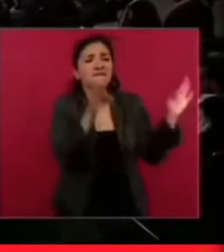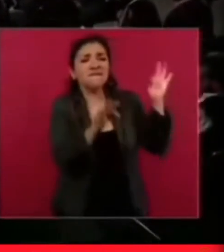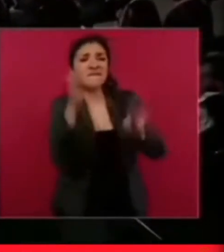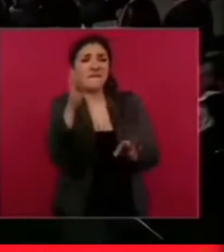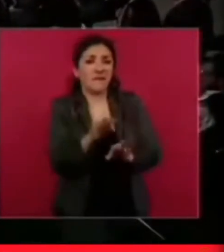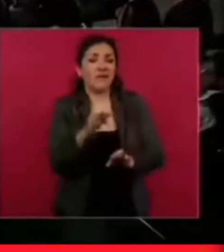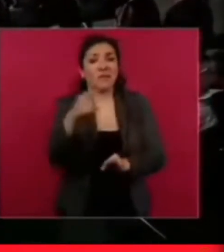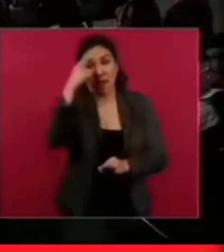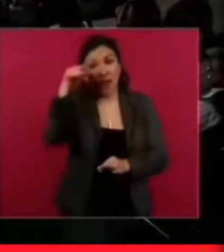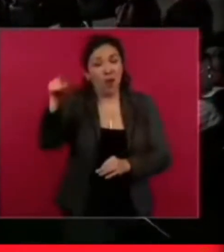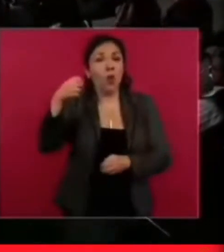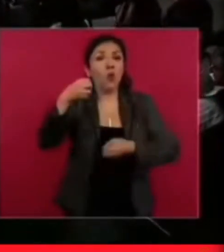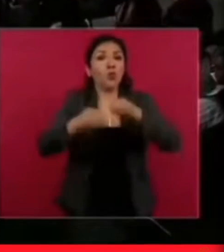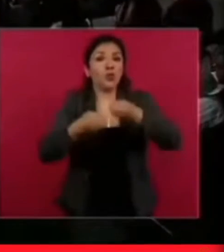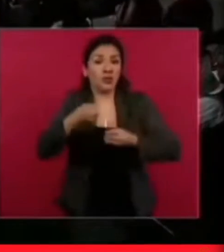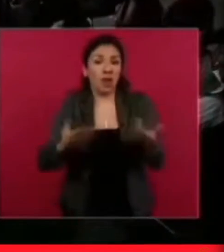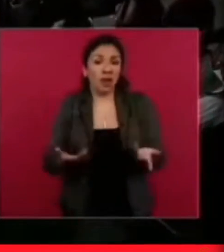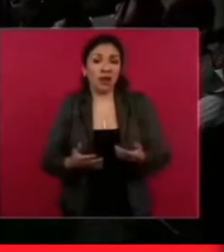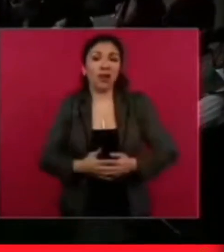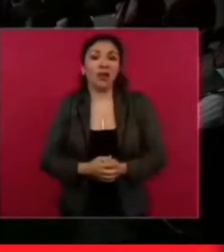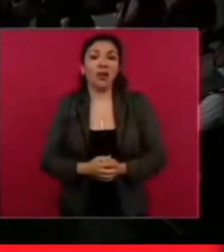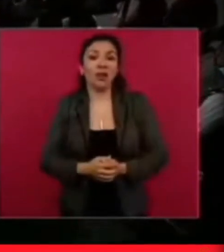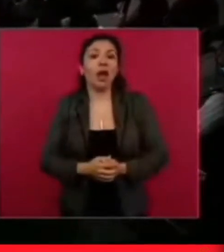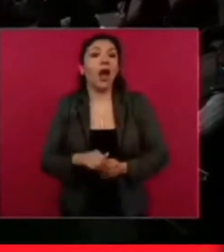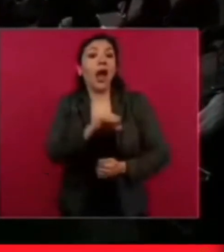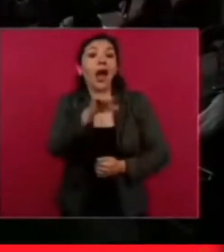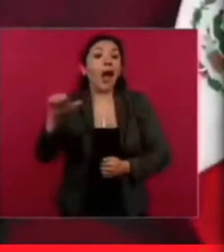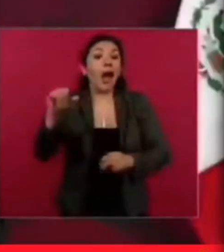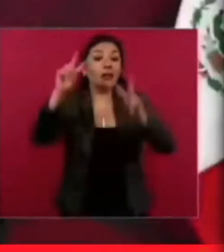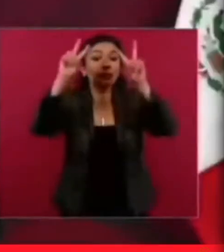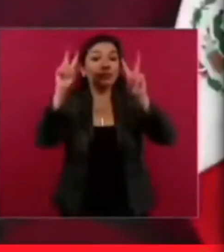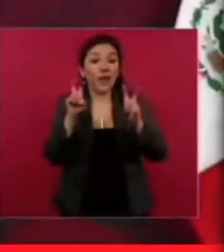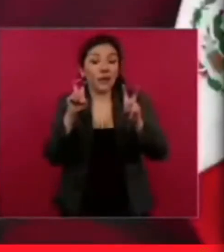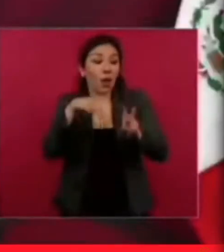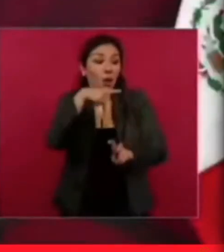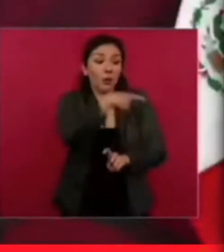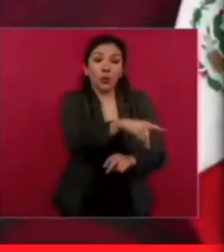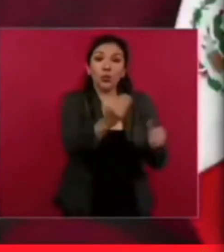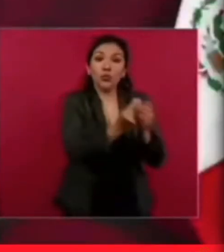del Poder Judicial en asuntos del legislativo.